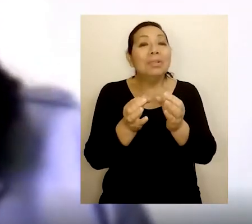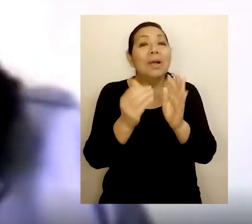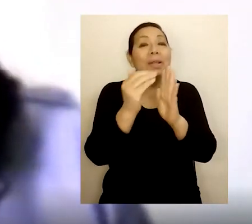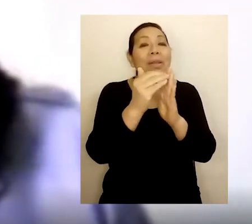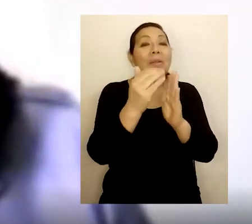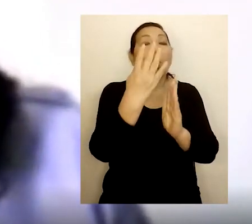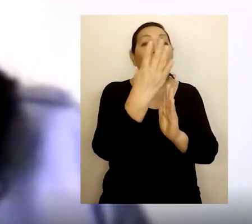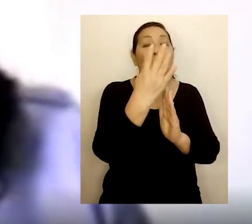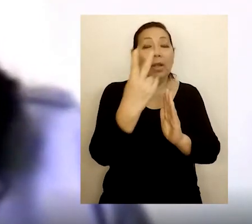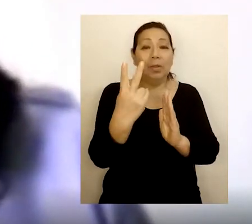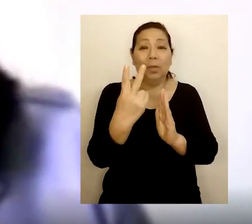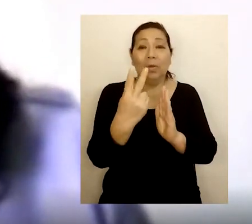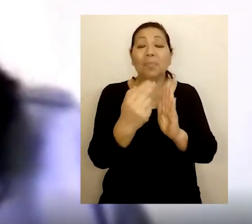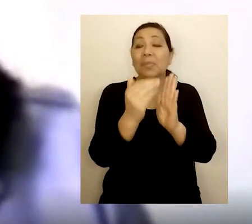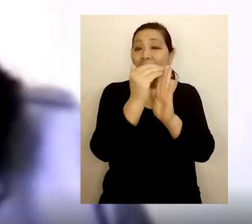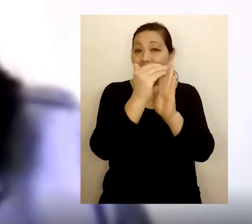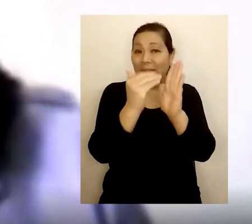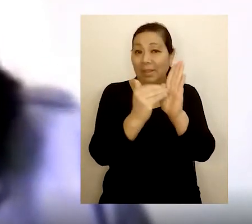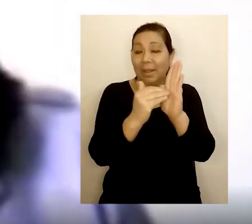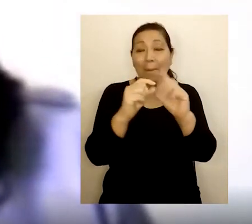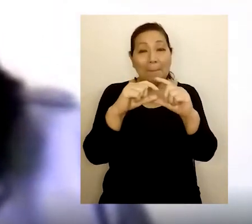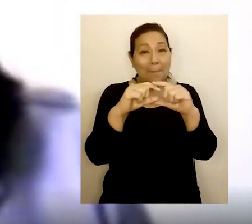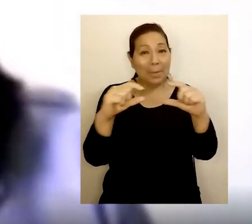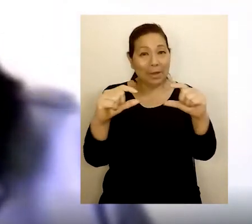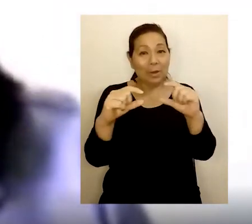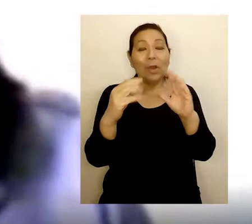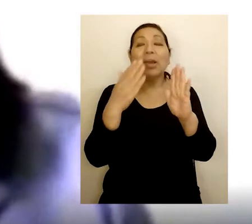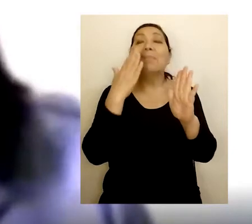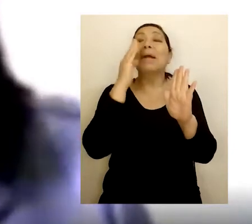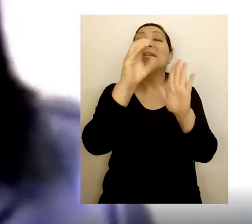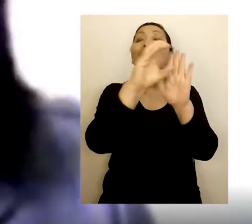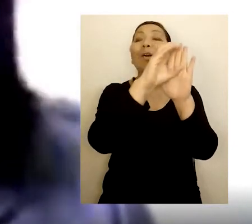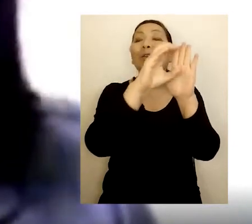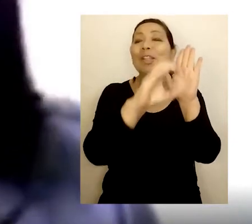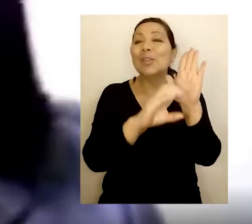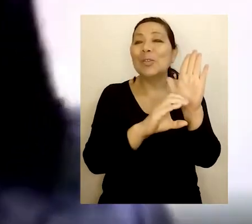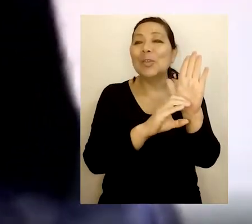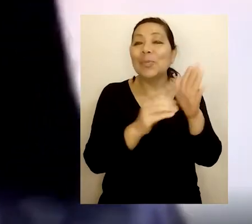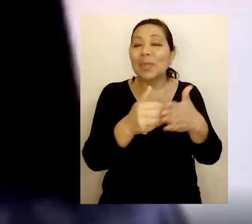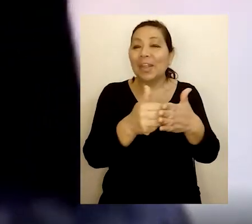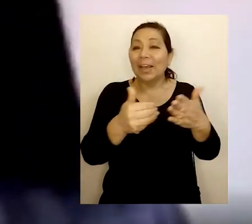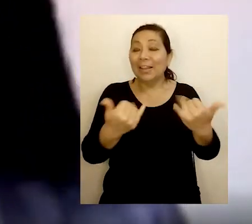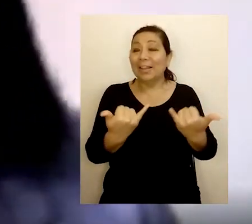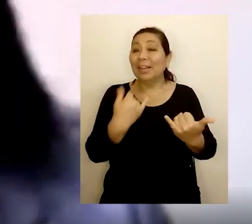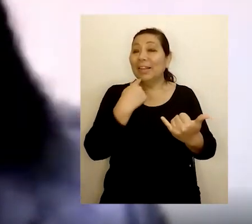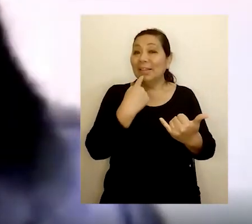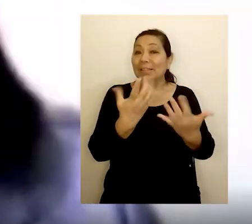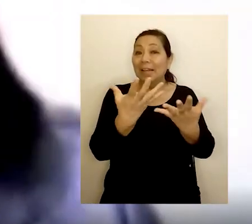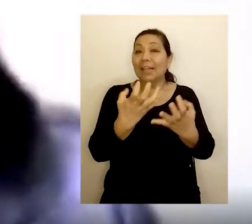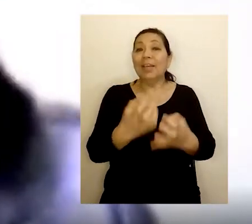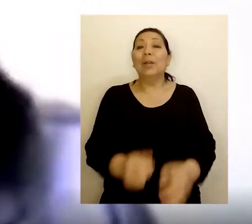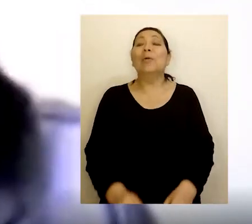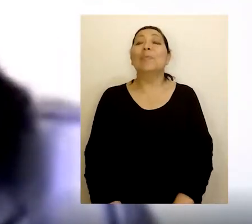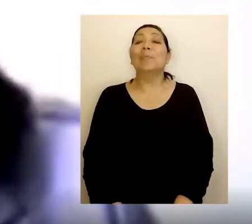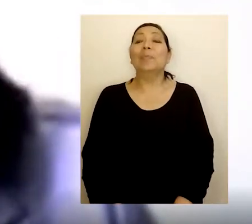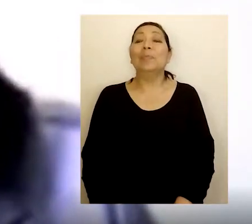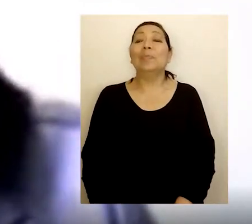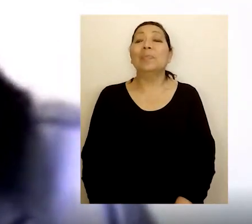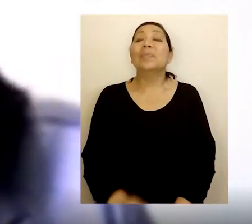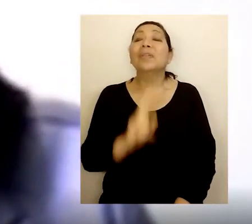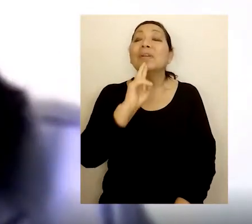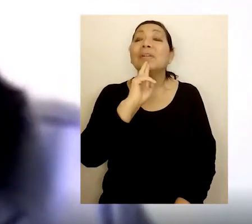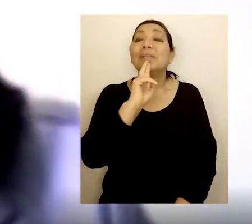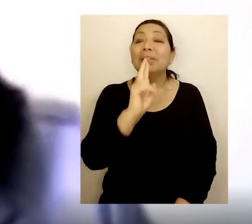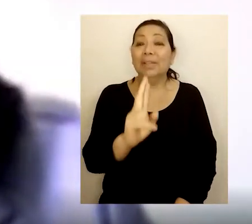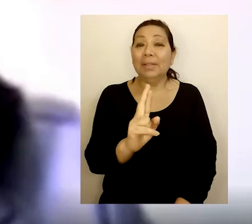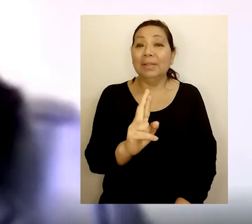artículo 41, segundo párrafo de la Constitución. Antes de decir esto, quiero